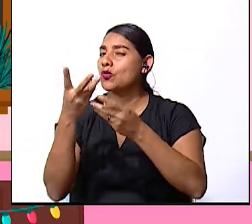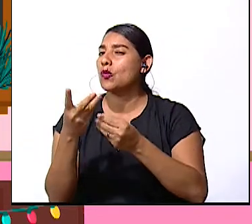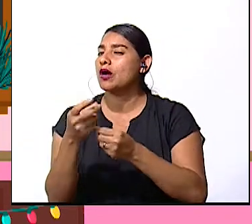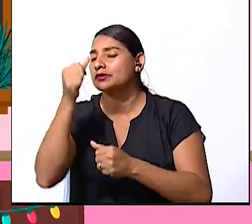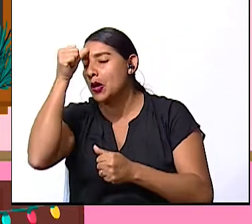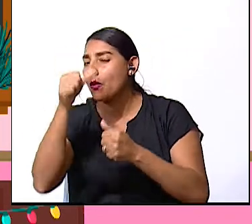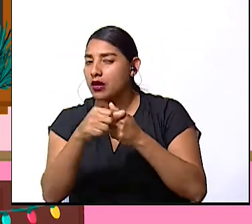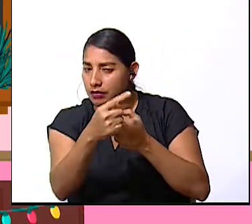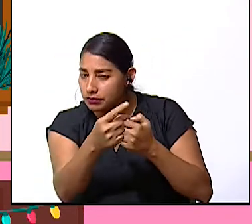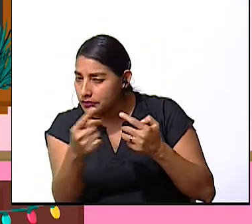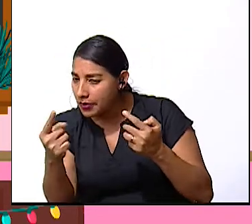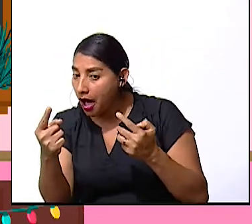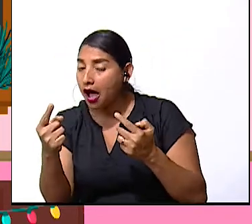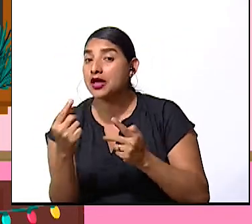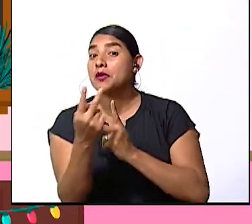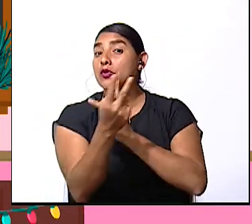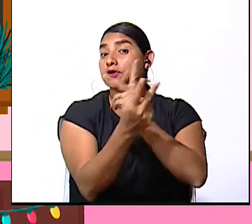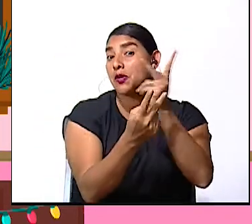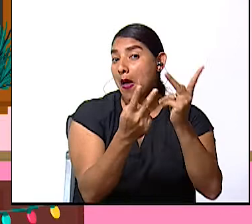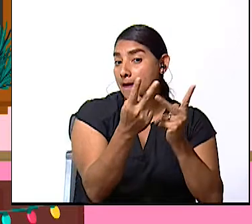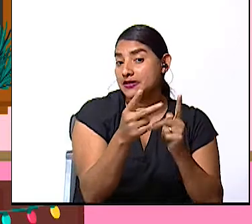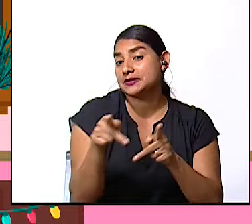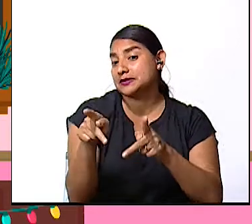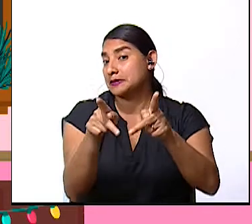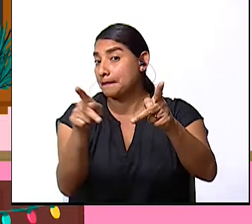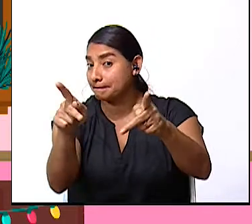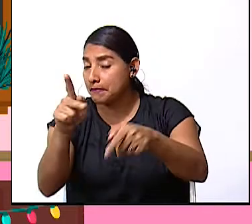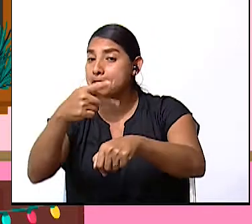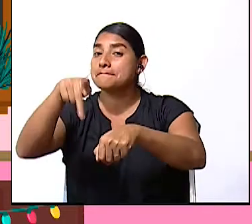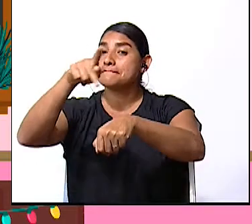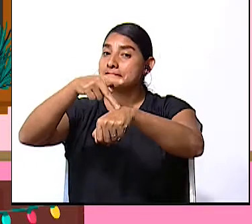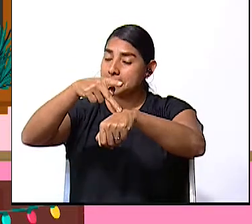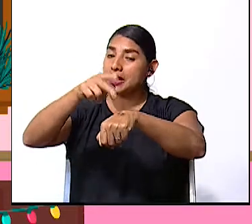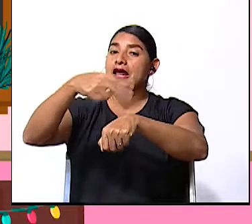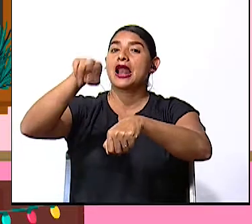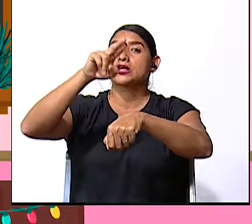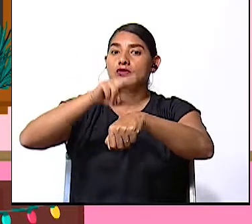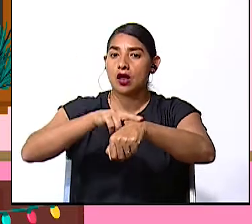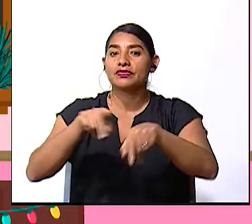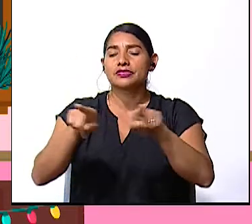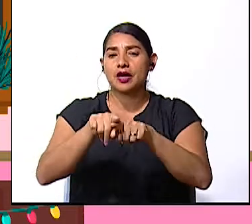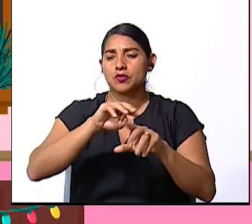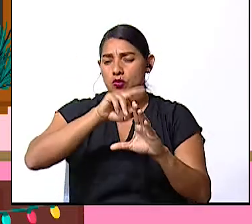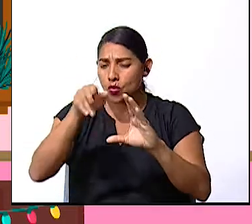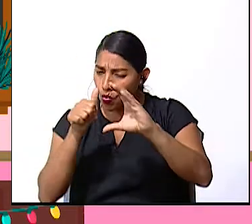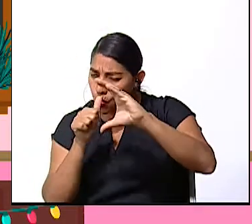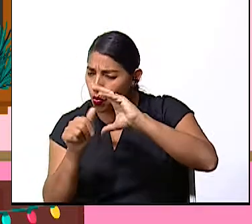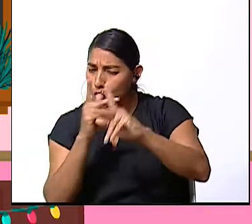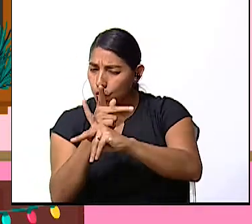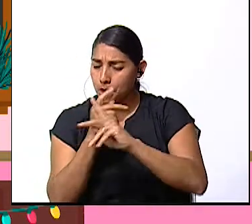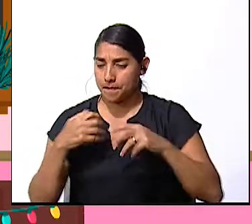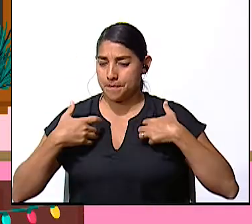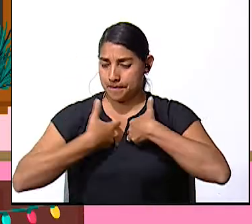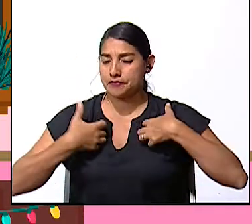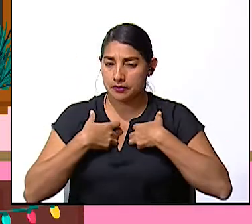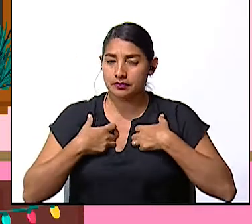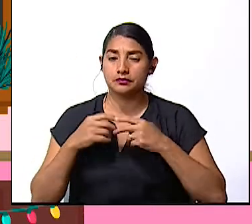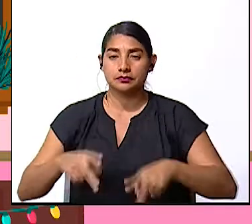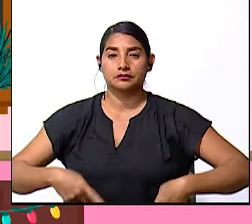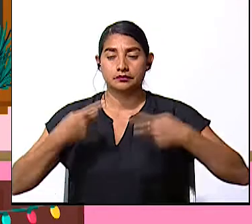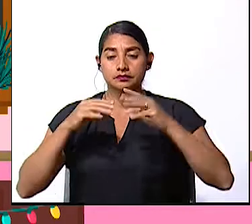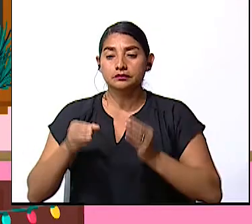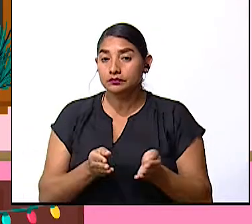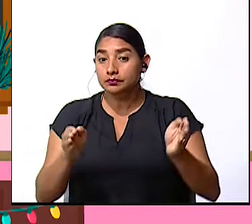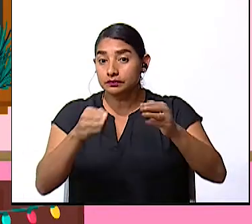Hemos visto o hemos visitado parques nacionales, visitamos, perdón, un refugio de vida silvestre, visitamos un